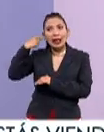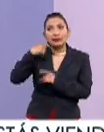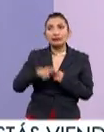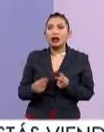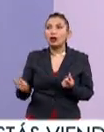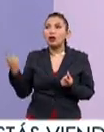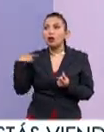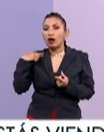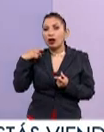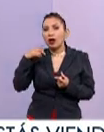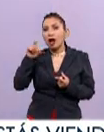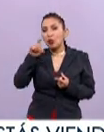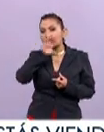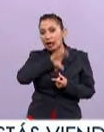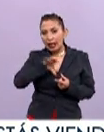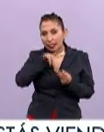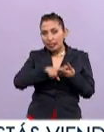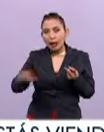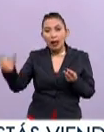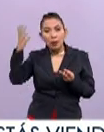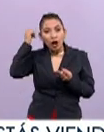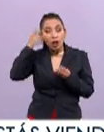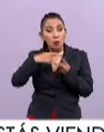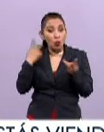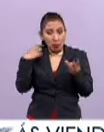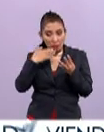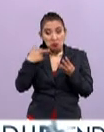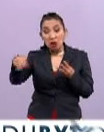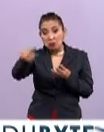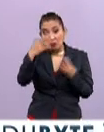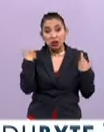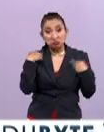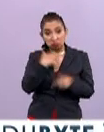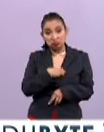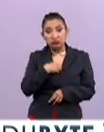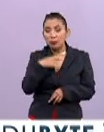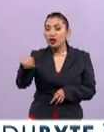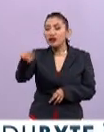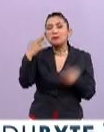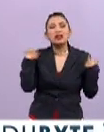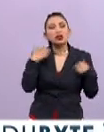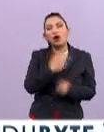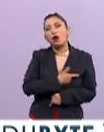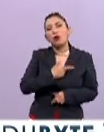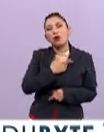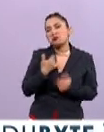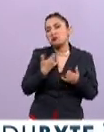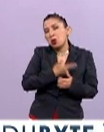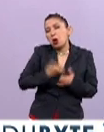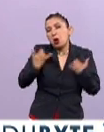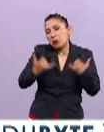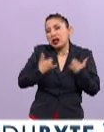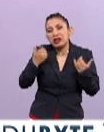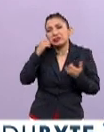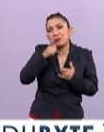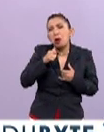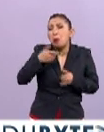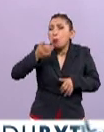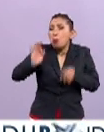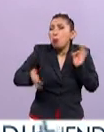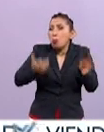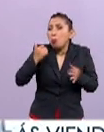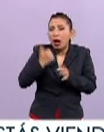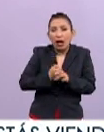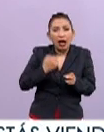Querétaro, en Aguascalientes, en Morelos y en Puebla, ha tenido muy buena recepción. Sobre todo que son maestros jóvenes, ¿no? Y siempre el maestro joven, bueno, sí, en